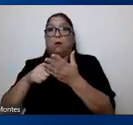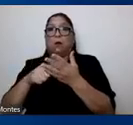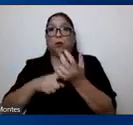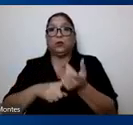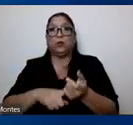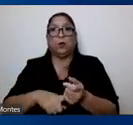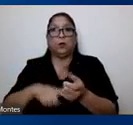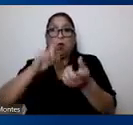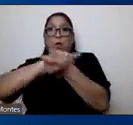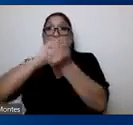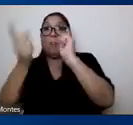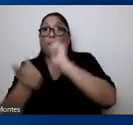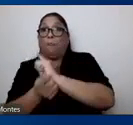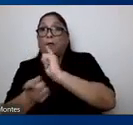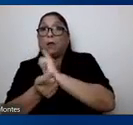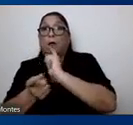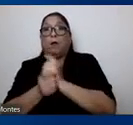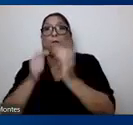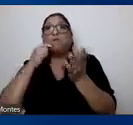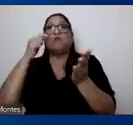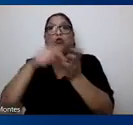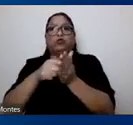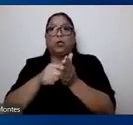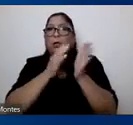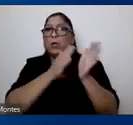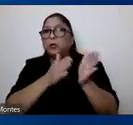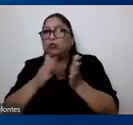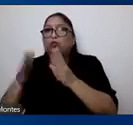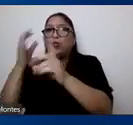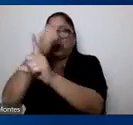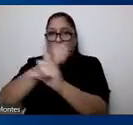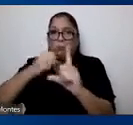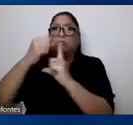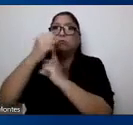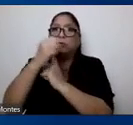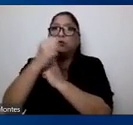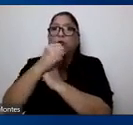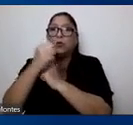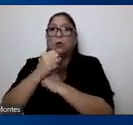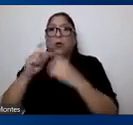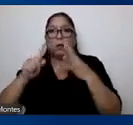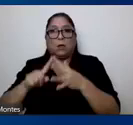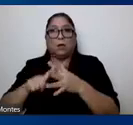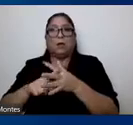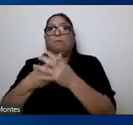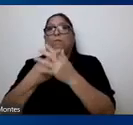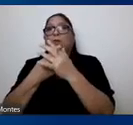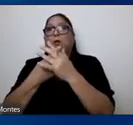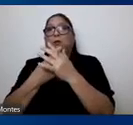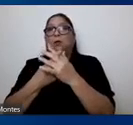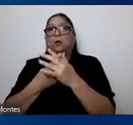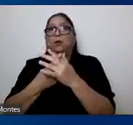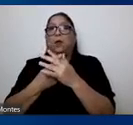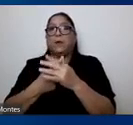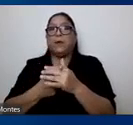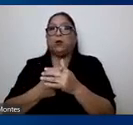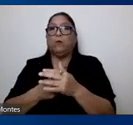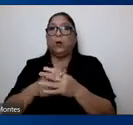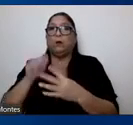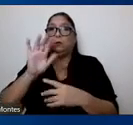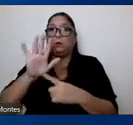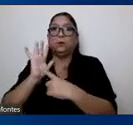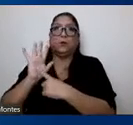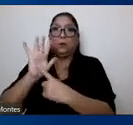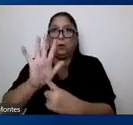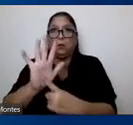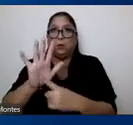de cambios de orden estructurales de la sociedad. Inician pues su representación y